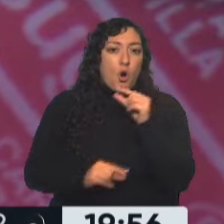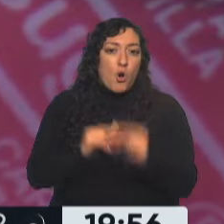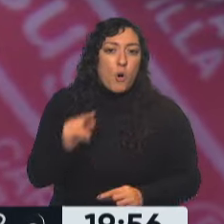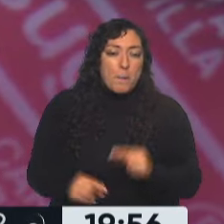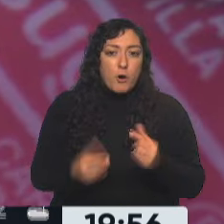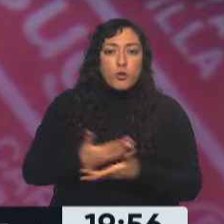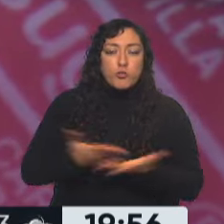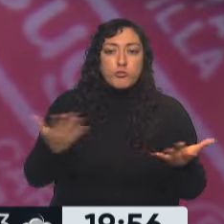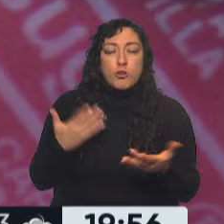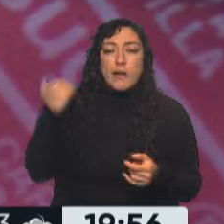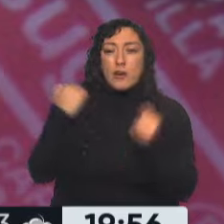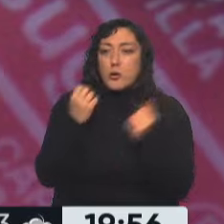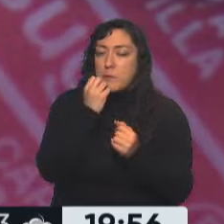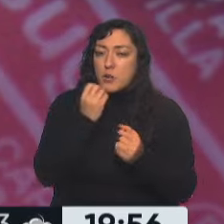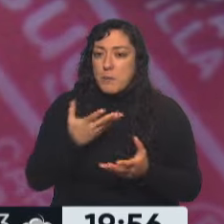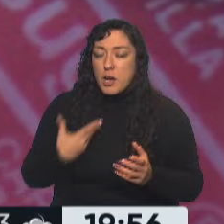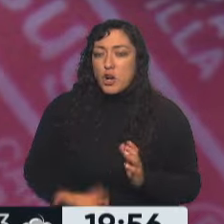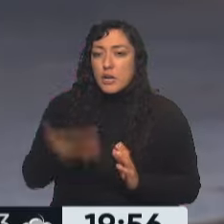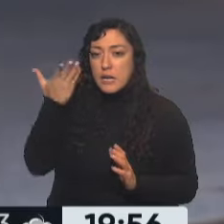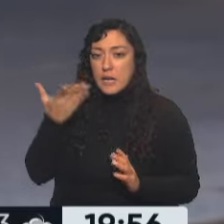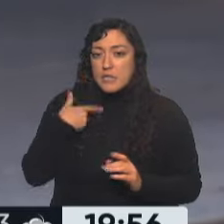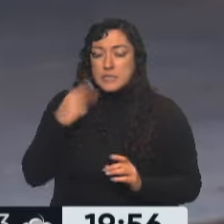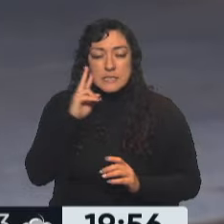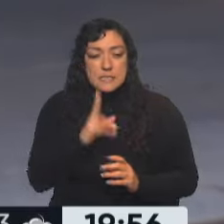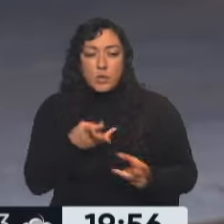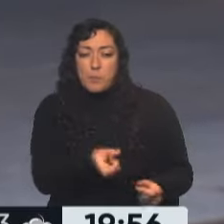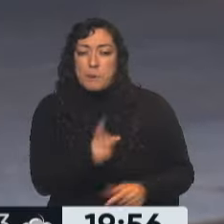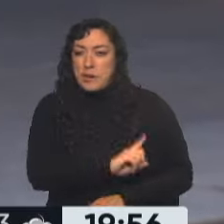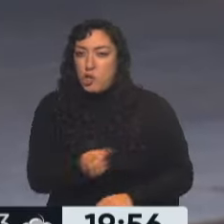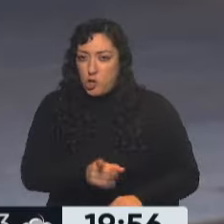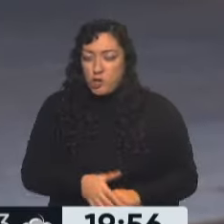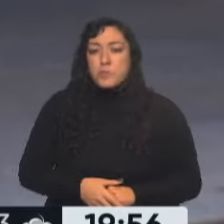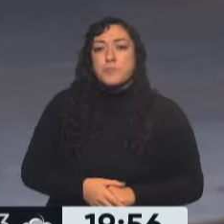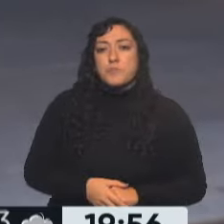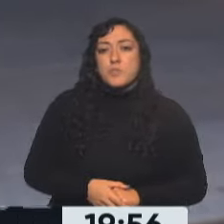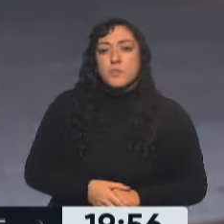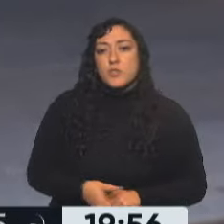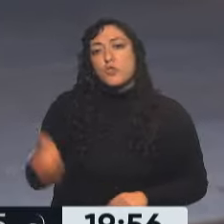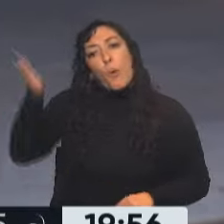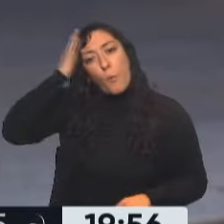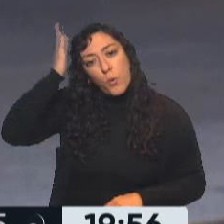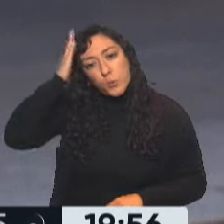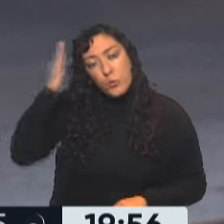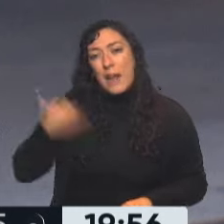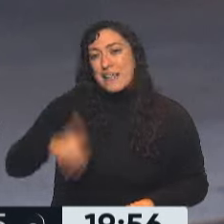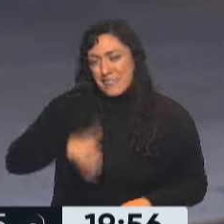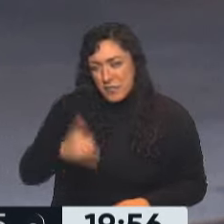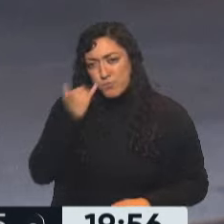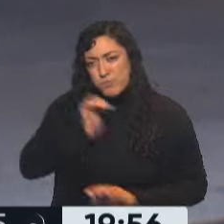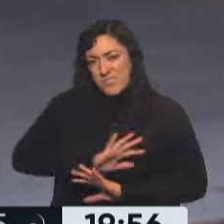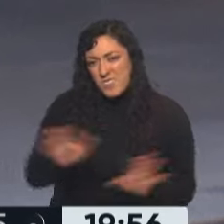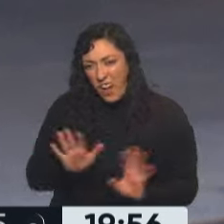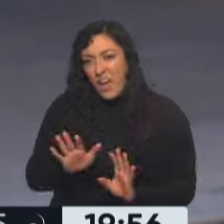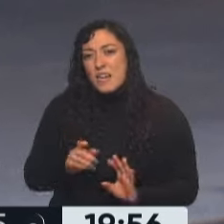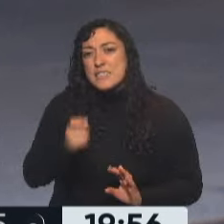nivel socioeconómico, lo cual muy probablemente representa aspectos que ya estaban presentes en la cultura de los argentinos, es decir, que a